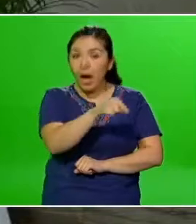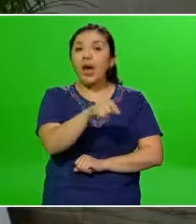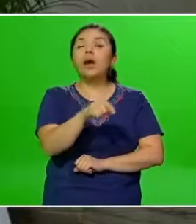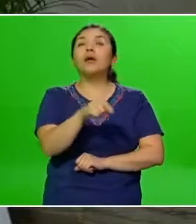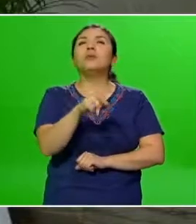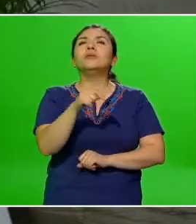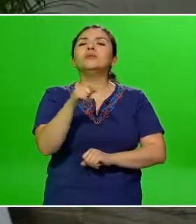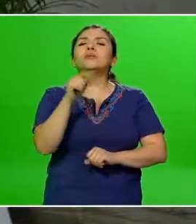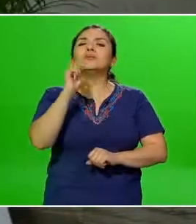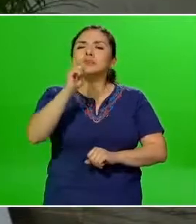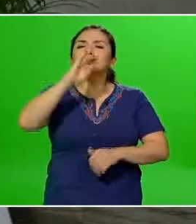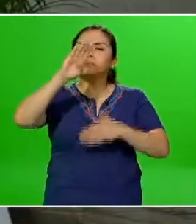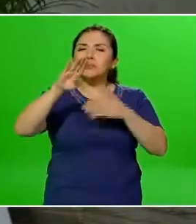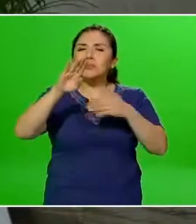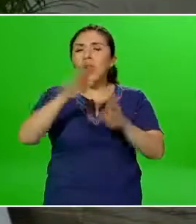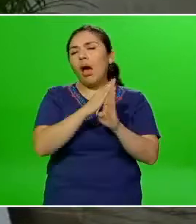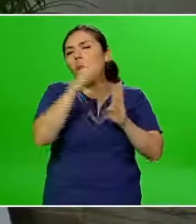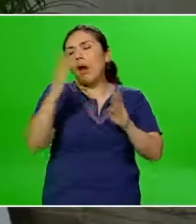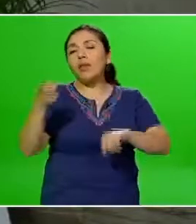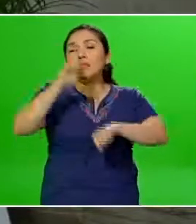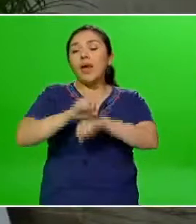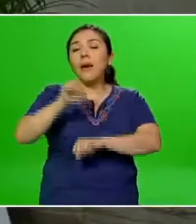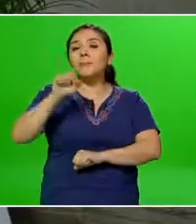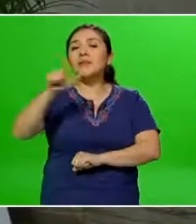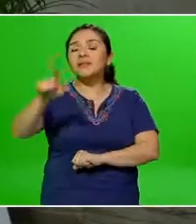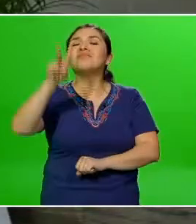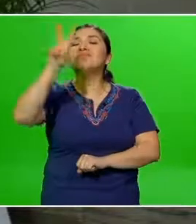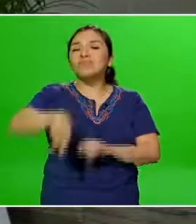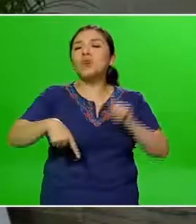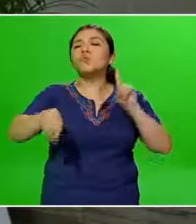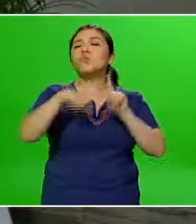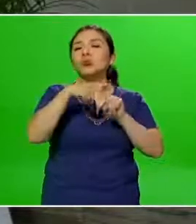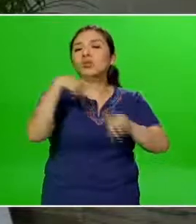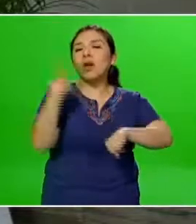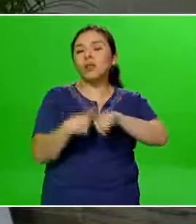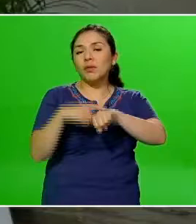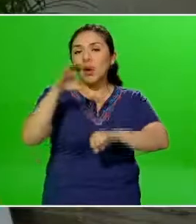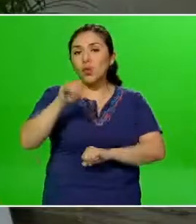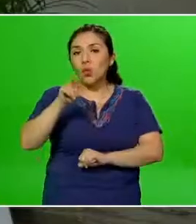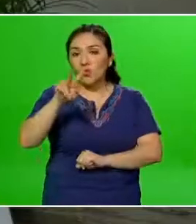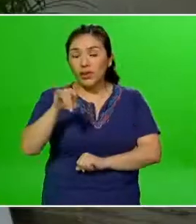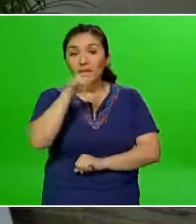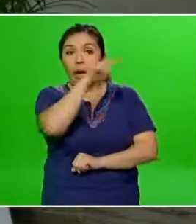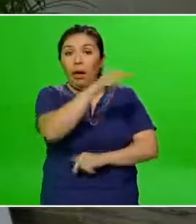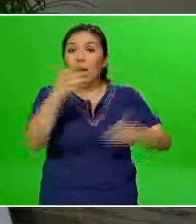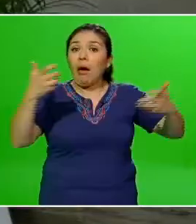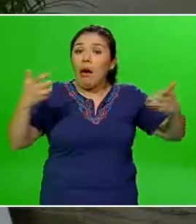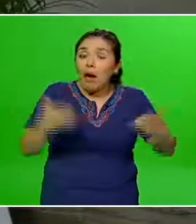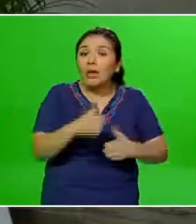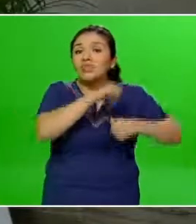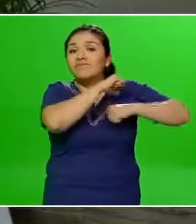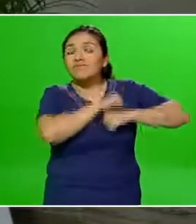día 27 me dan positivo de COVID. Ellos son los